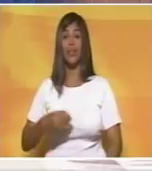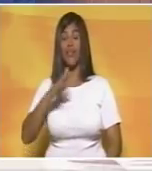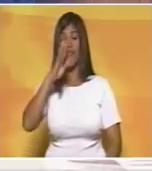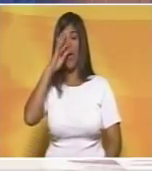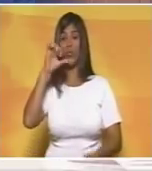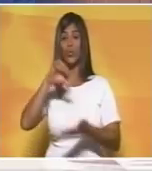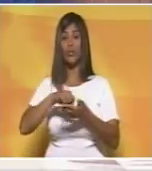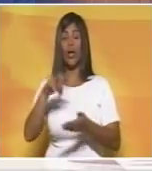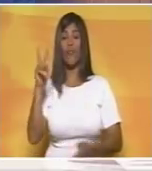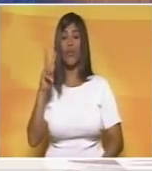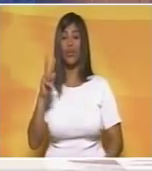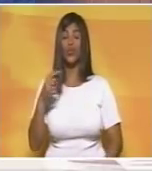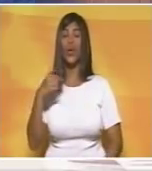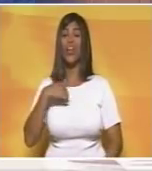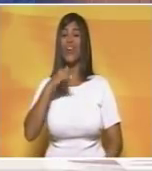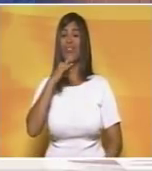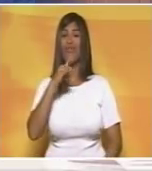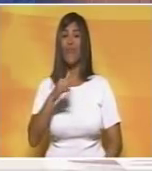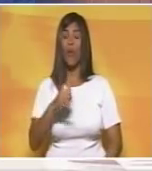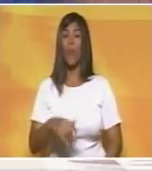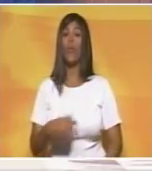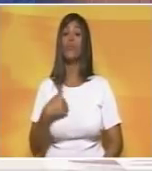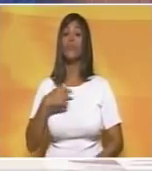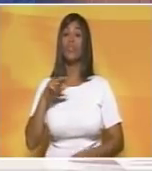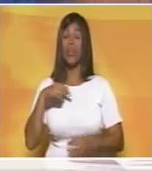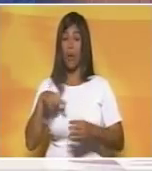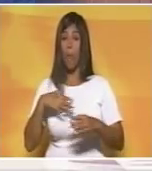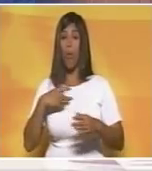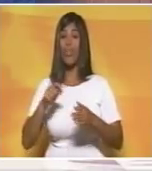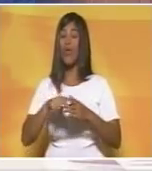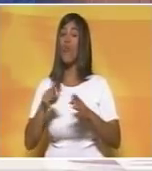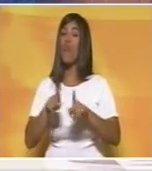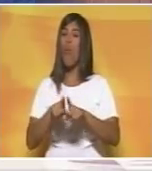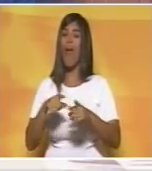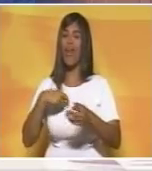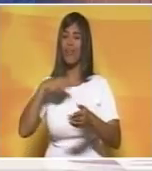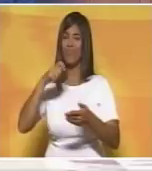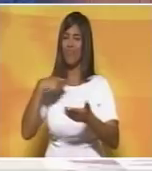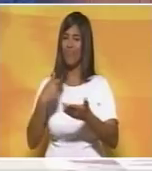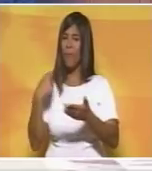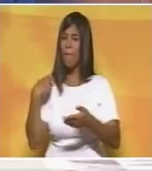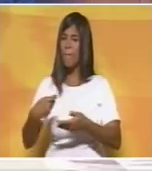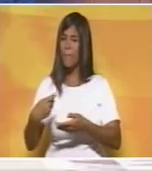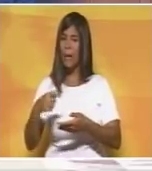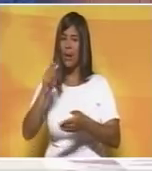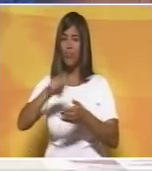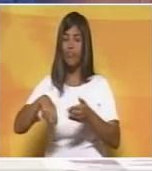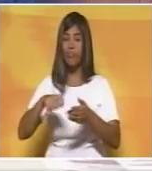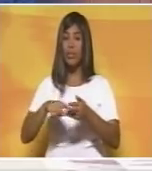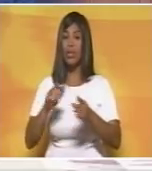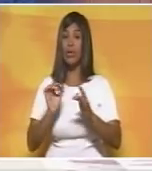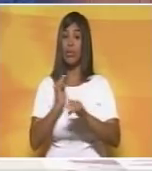José Morales, informó que esta semana entra en funcionamiento un punto de venta virtual para el pago en establecimientos